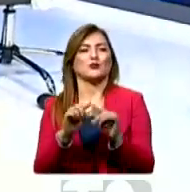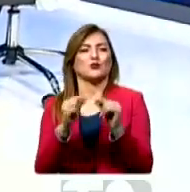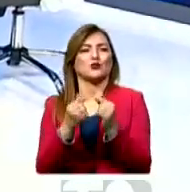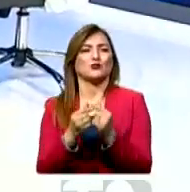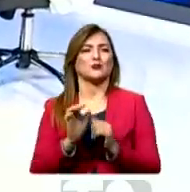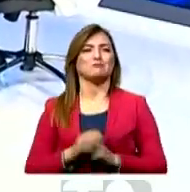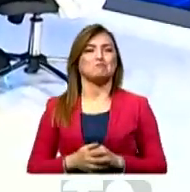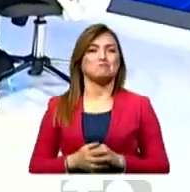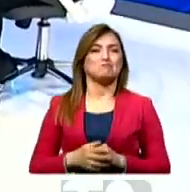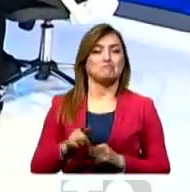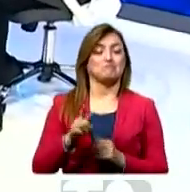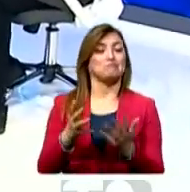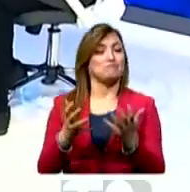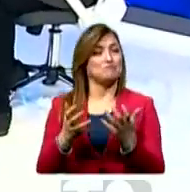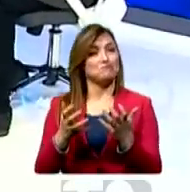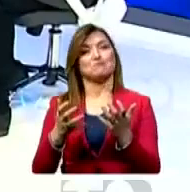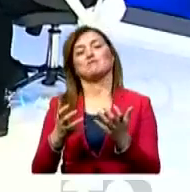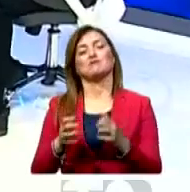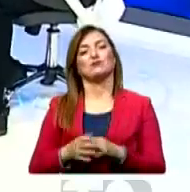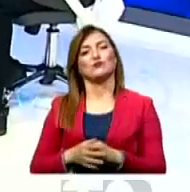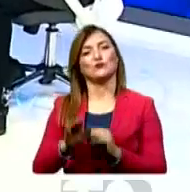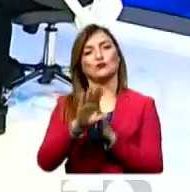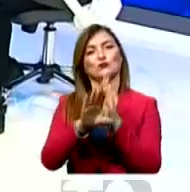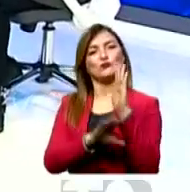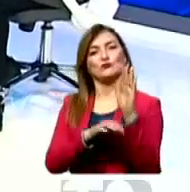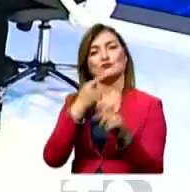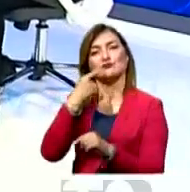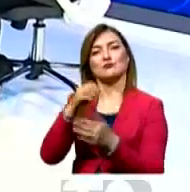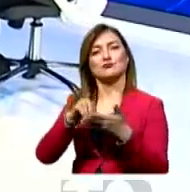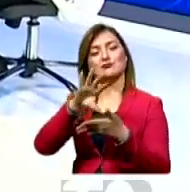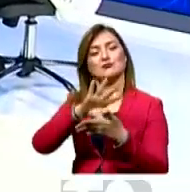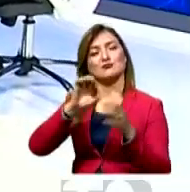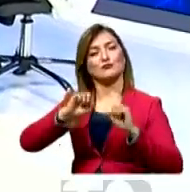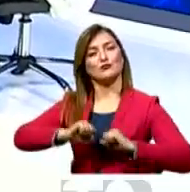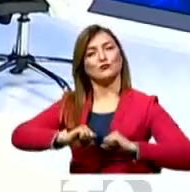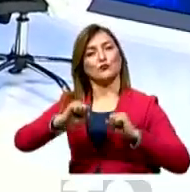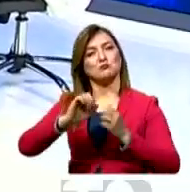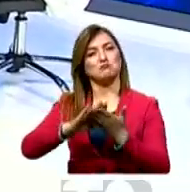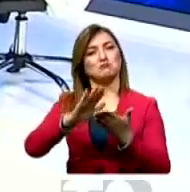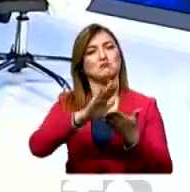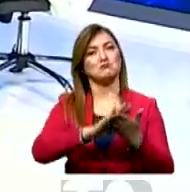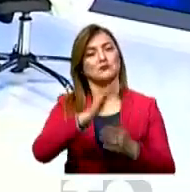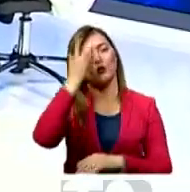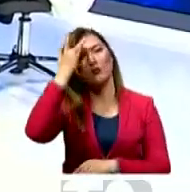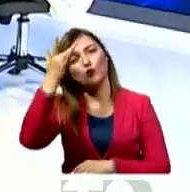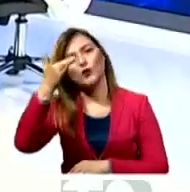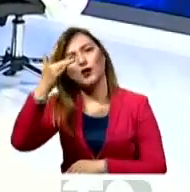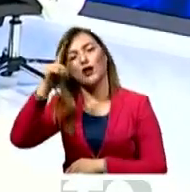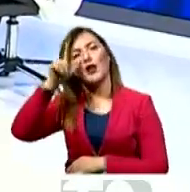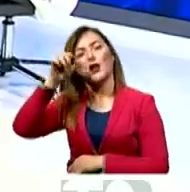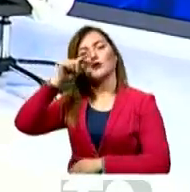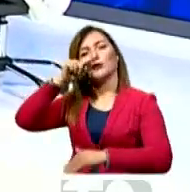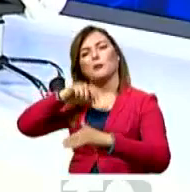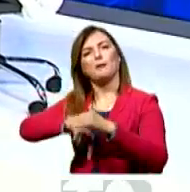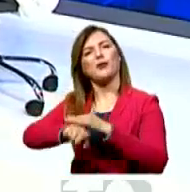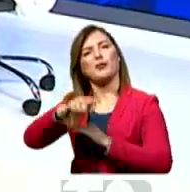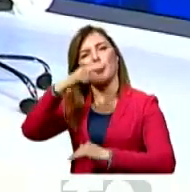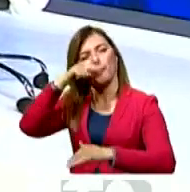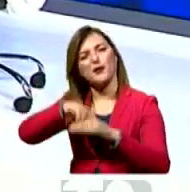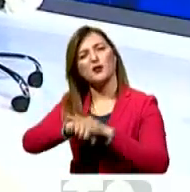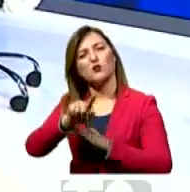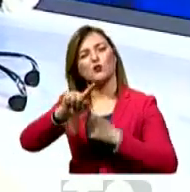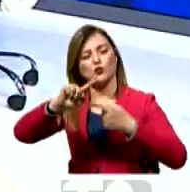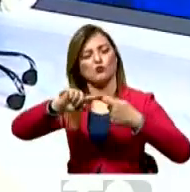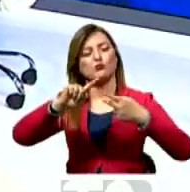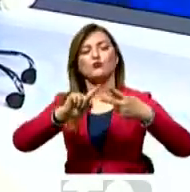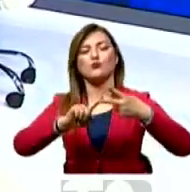guste o no nos guste, es un mecanismo que está en la Constitución. La Asamblea puede dar amnistías. ¿Por qué quiere meterse en eso el presidente de la República? Uno. Dos,